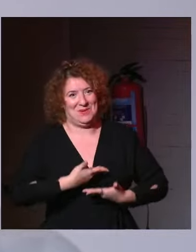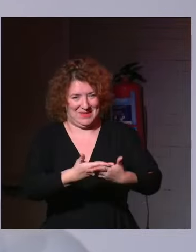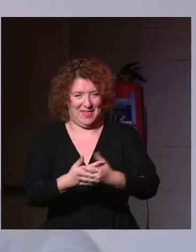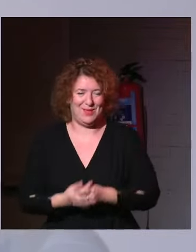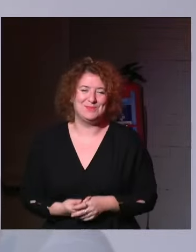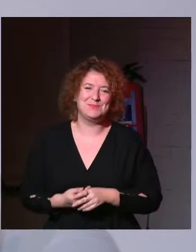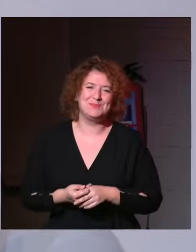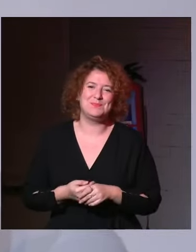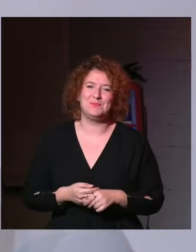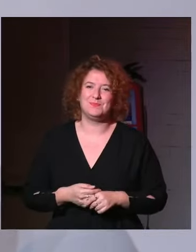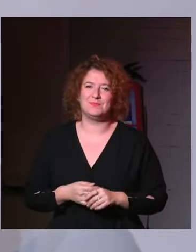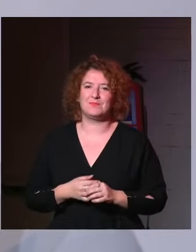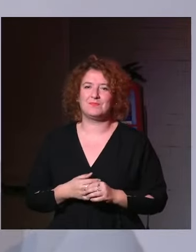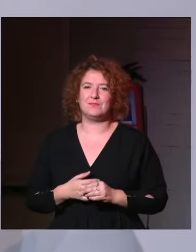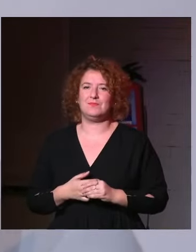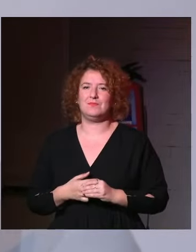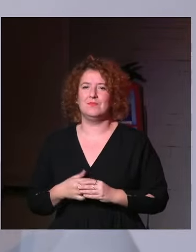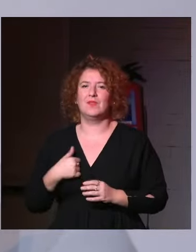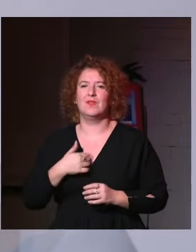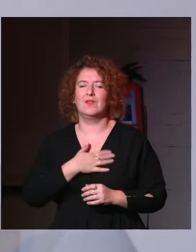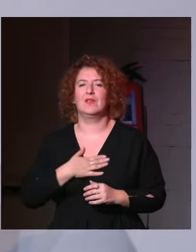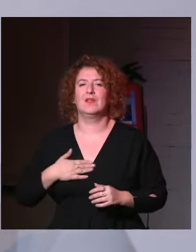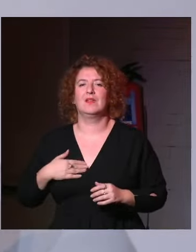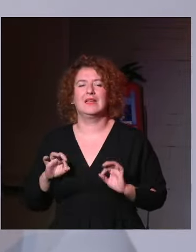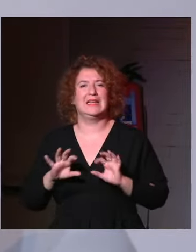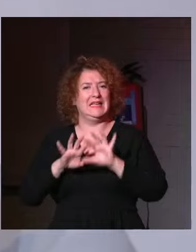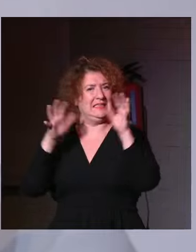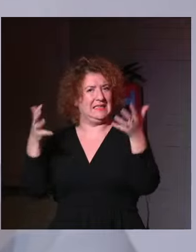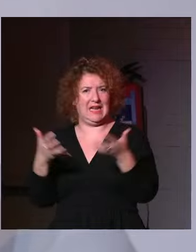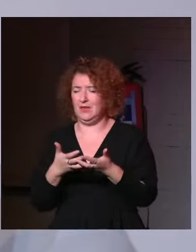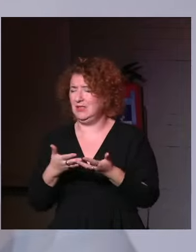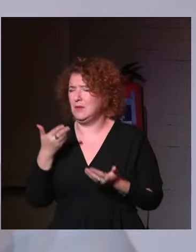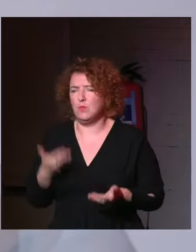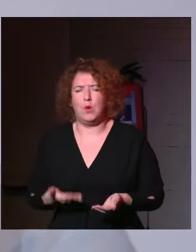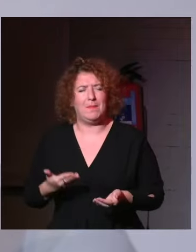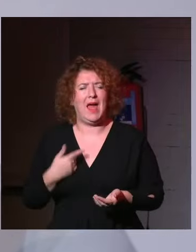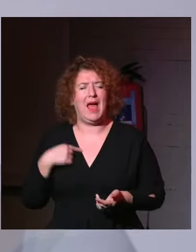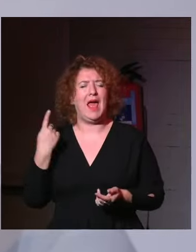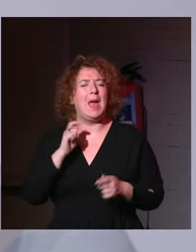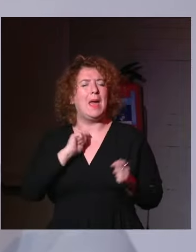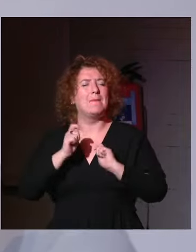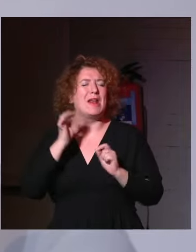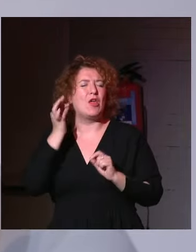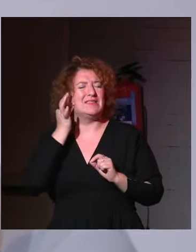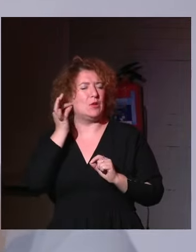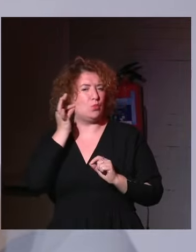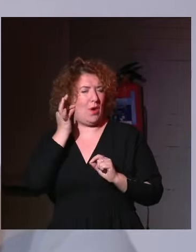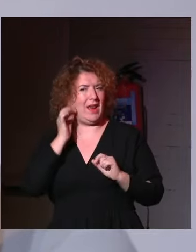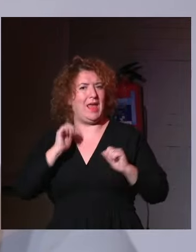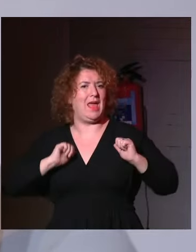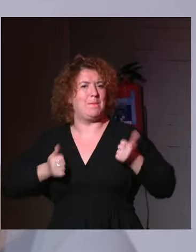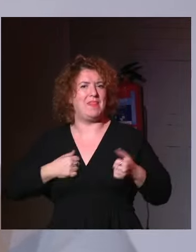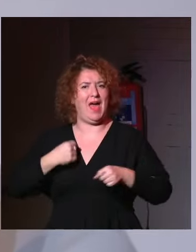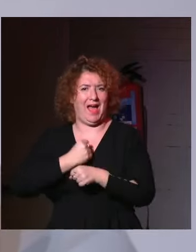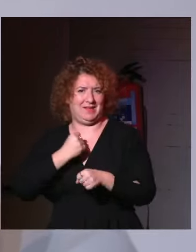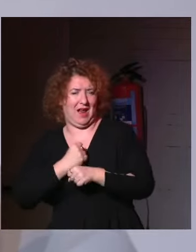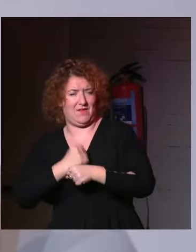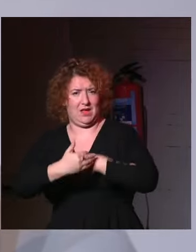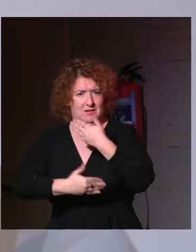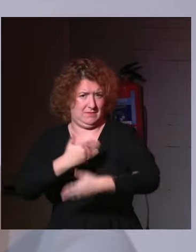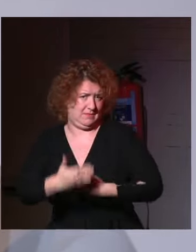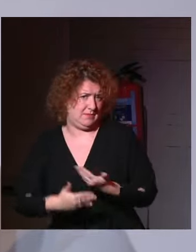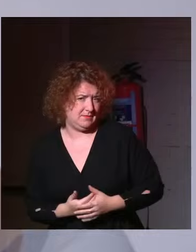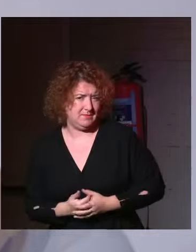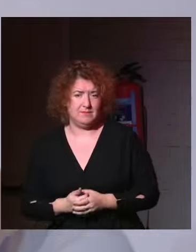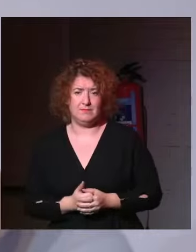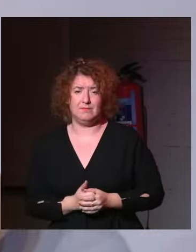eh yo quisiera arrancar diciendo que internet ha sido muy importante para que las periodistas mujeres entremos al oficio eh